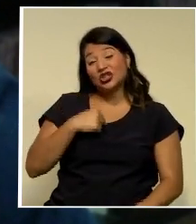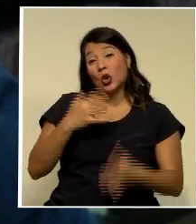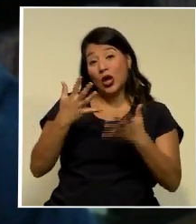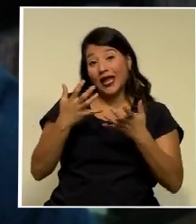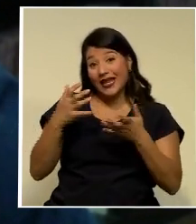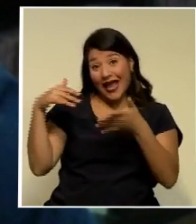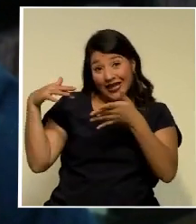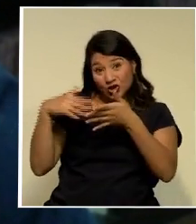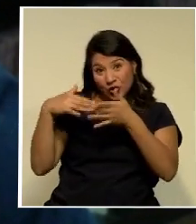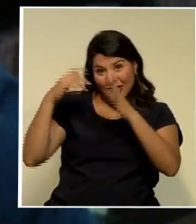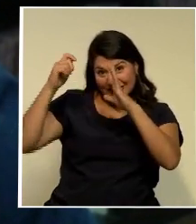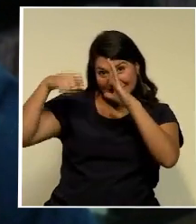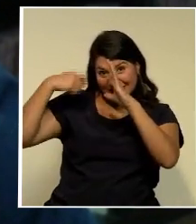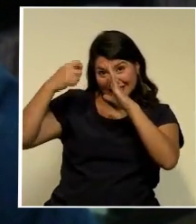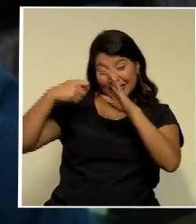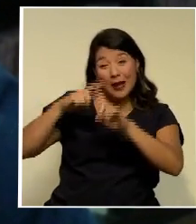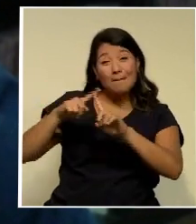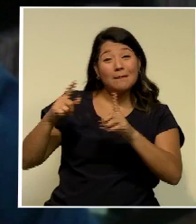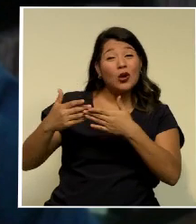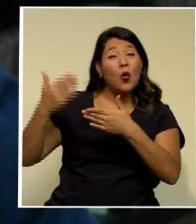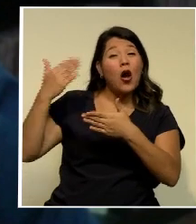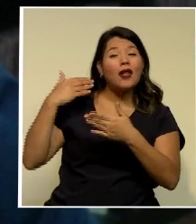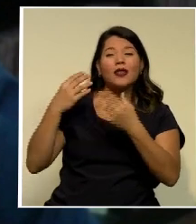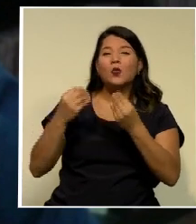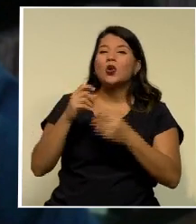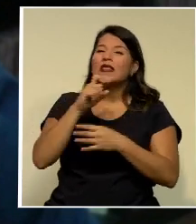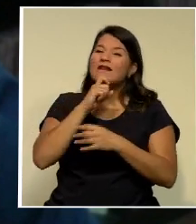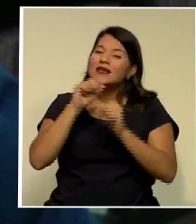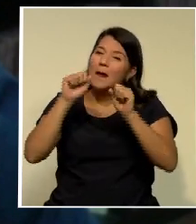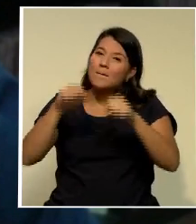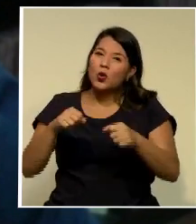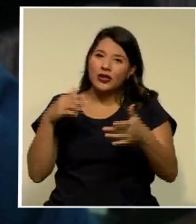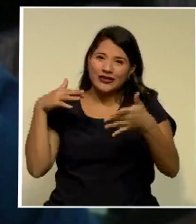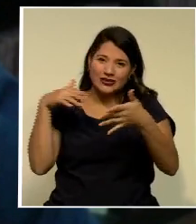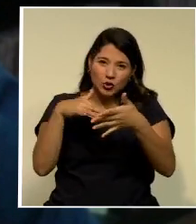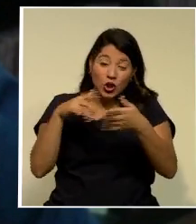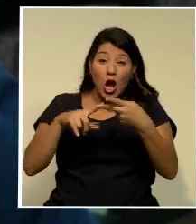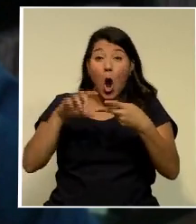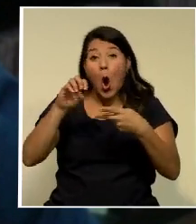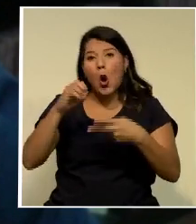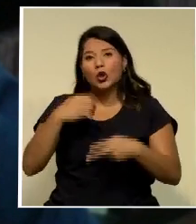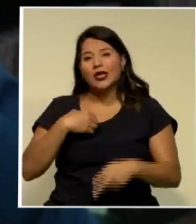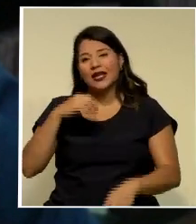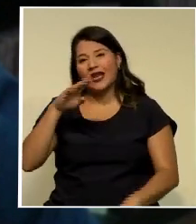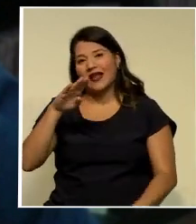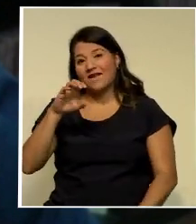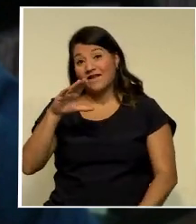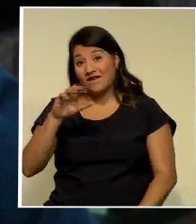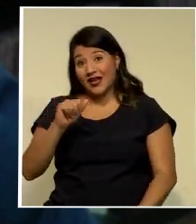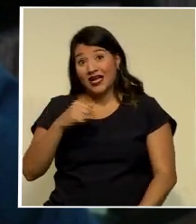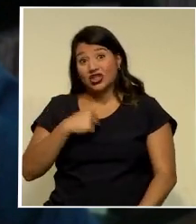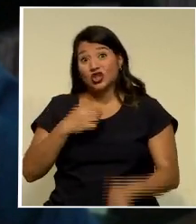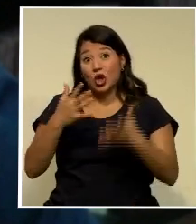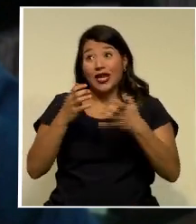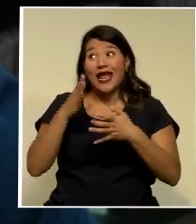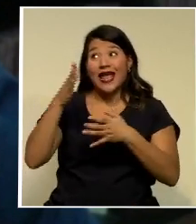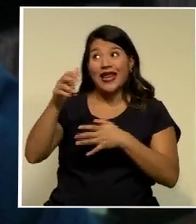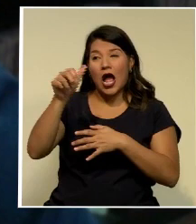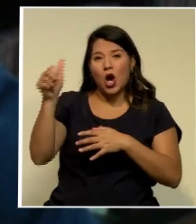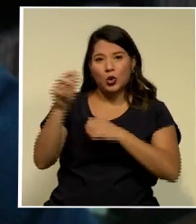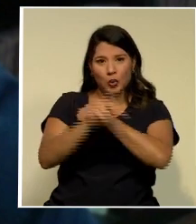Pero en esos tiempos era muy difícil el poder estudiar o obtener una beca y yo lo que quería irme a estudiar al extranjero.